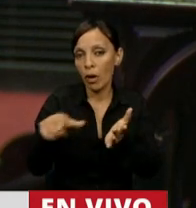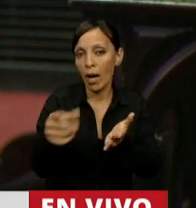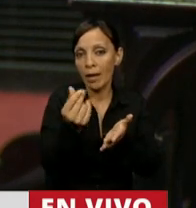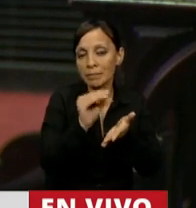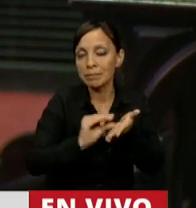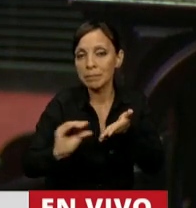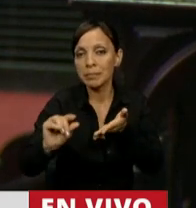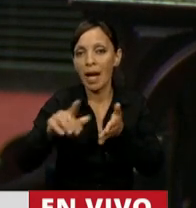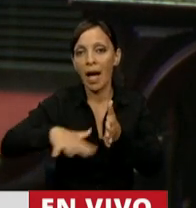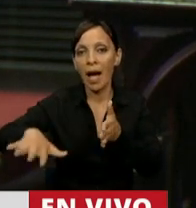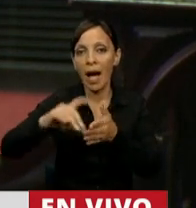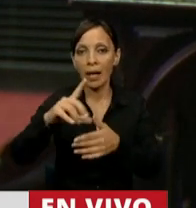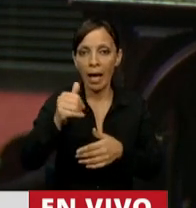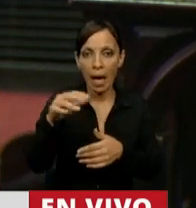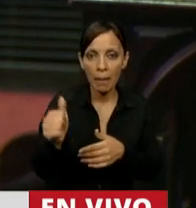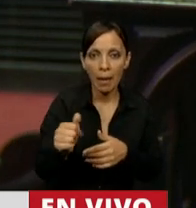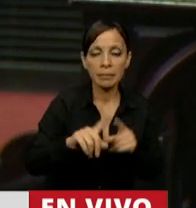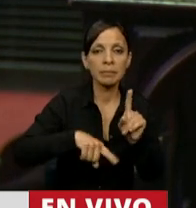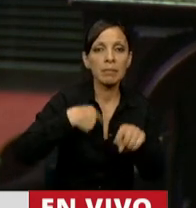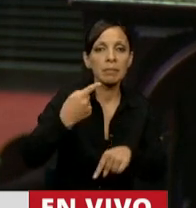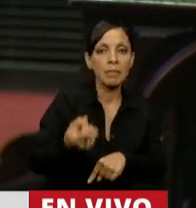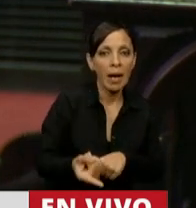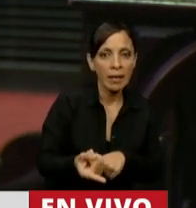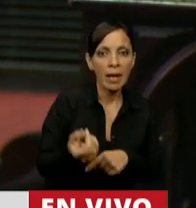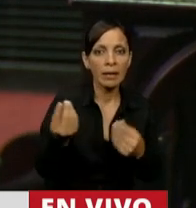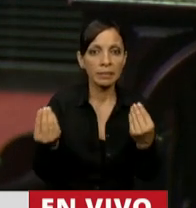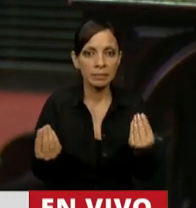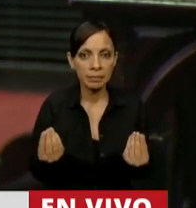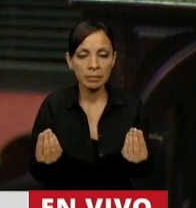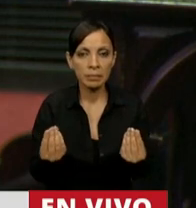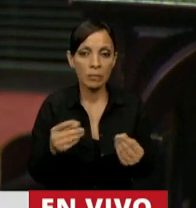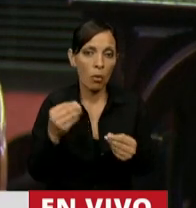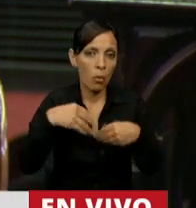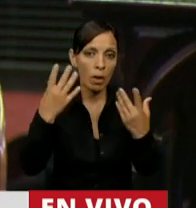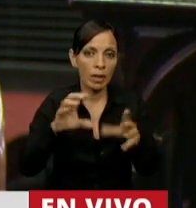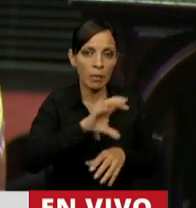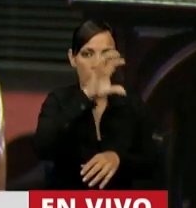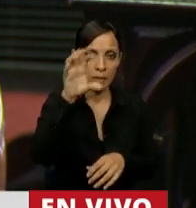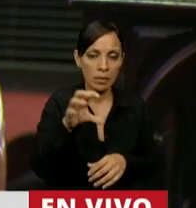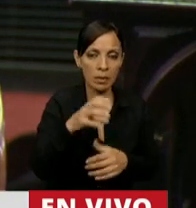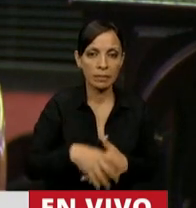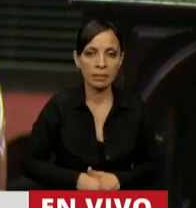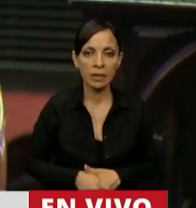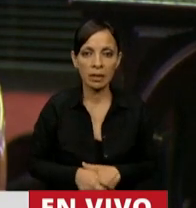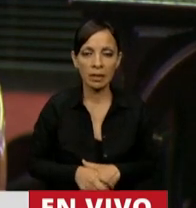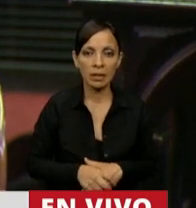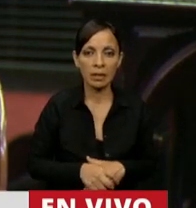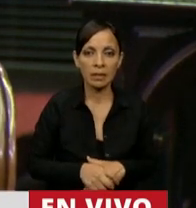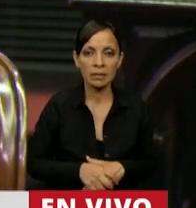coparticipación de la Ciudad de Buenos Aires, mañana puede suceder con cualquier otra provincia. La medida